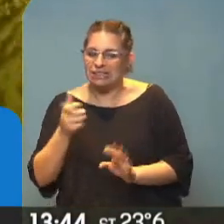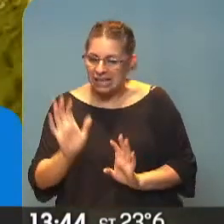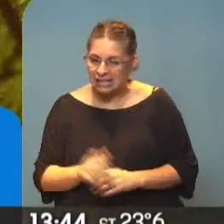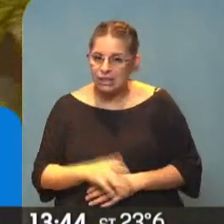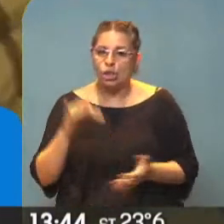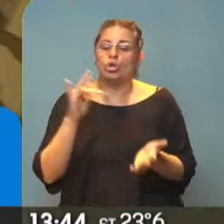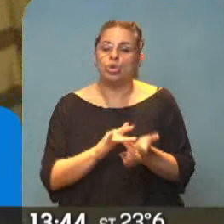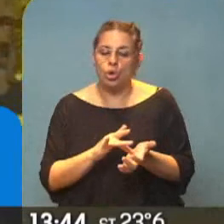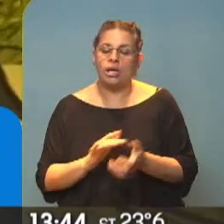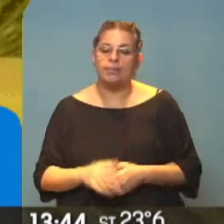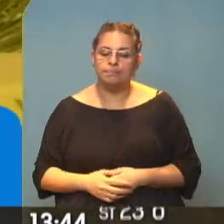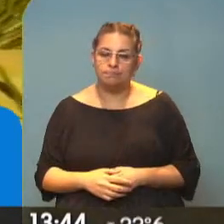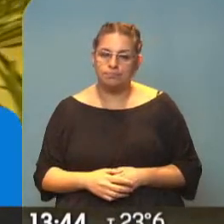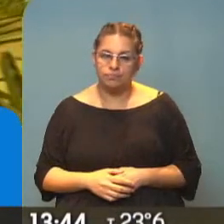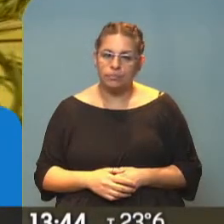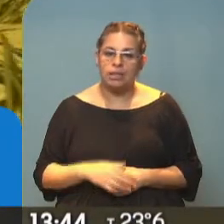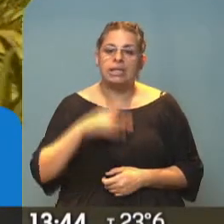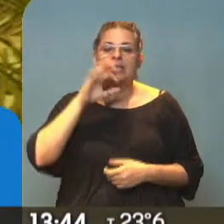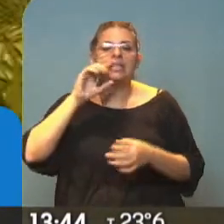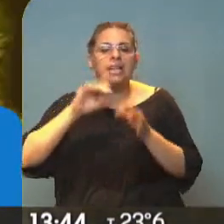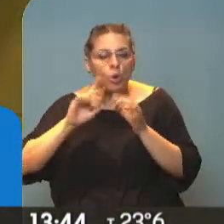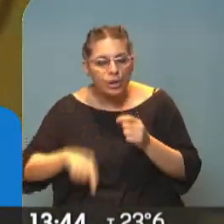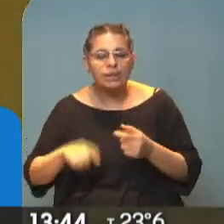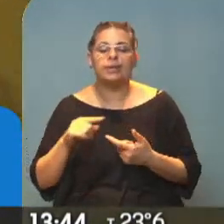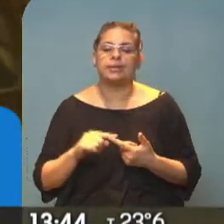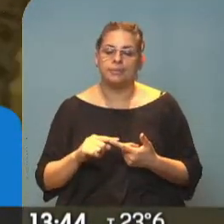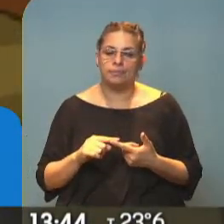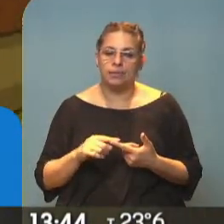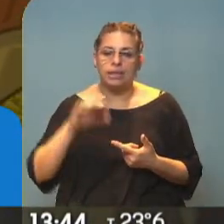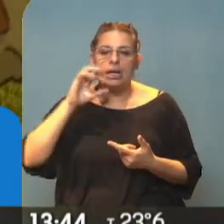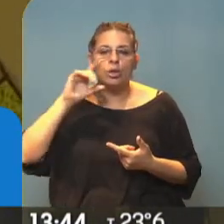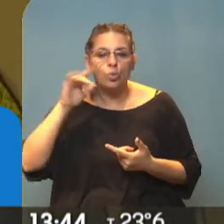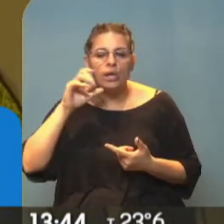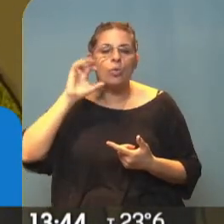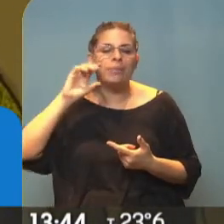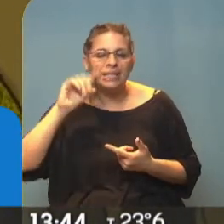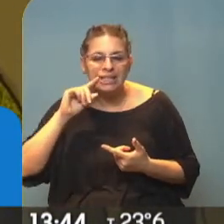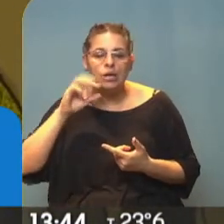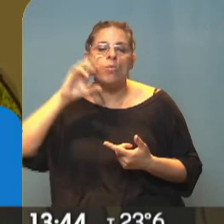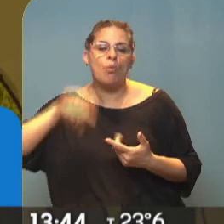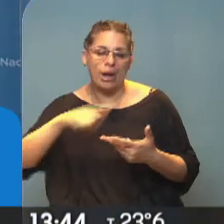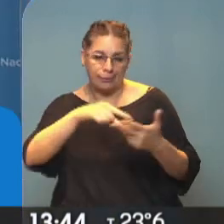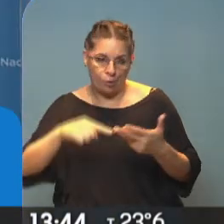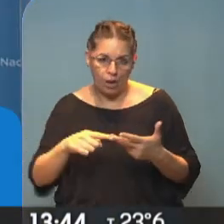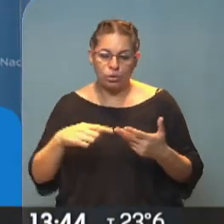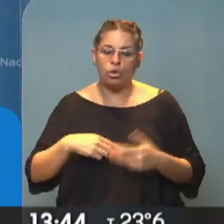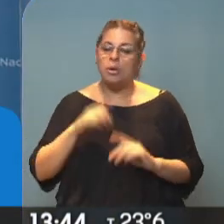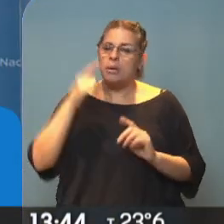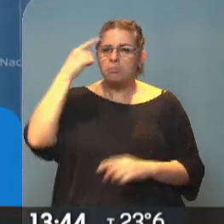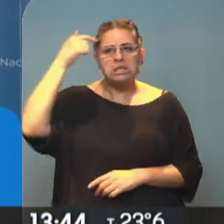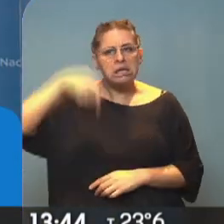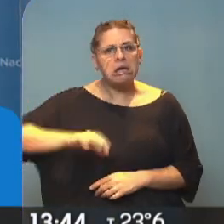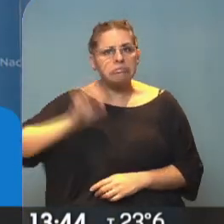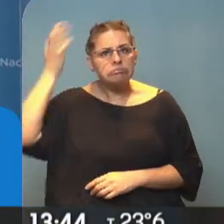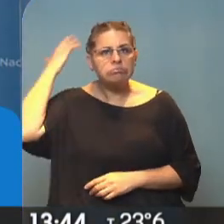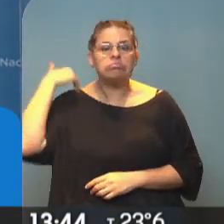pasando por Trenquelauquen, Carué, Guaminí y Puan. Y pensar que en la Argentina